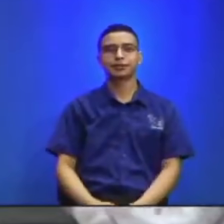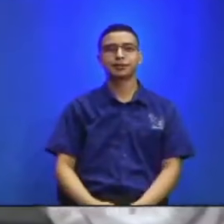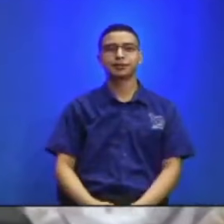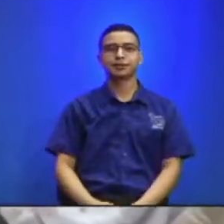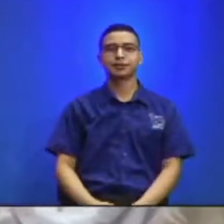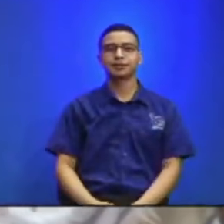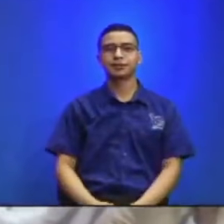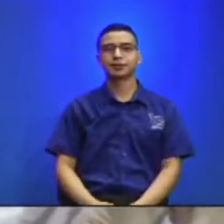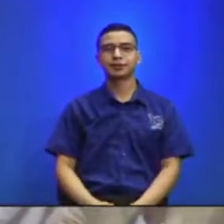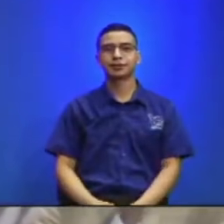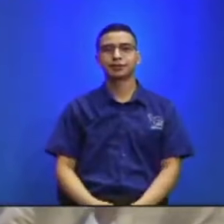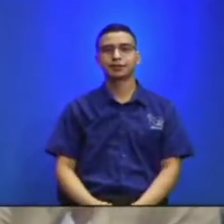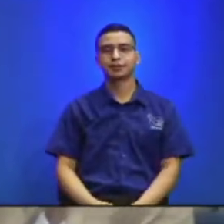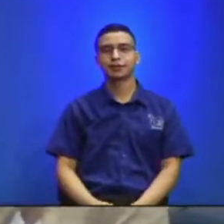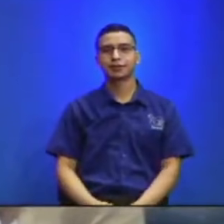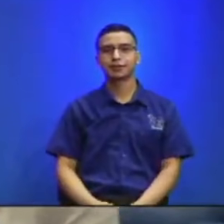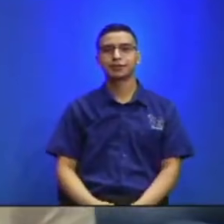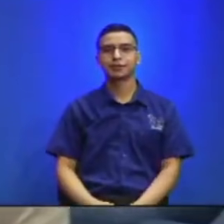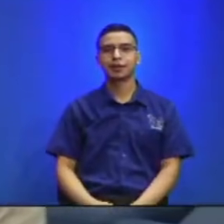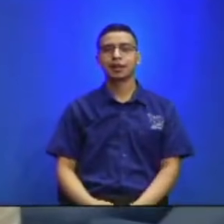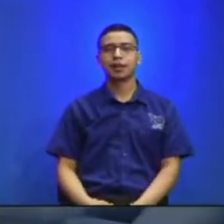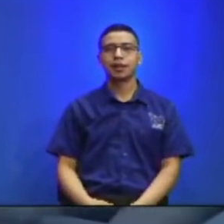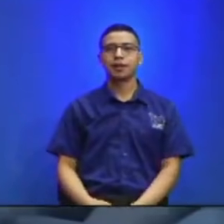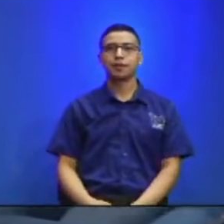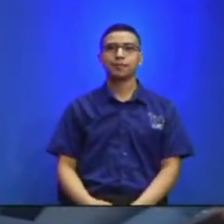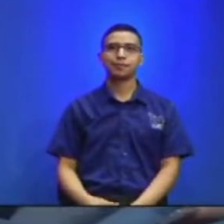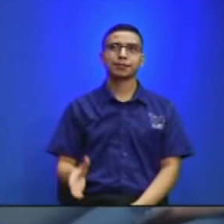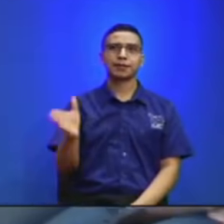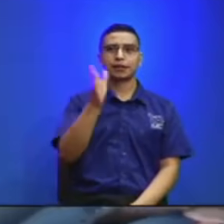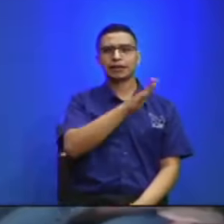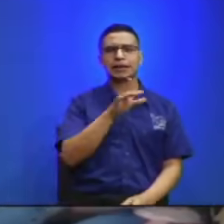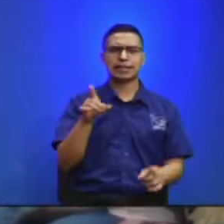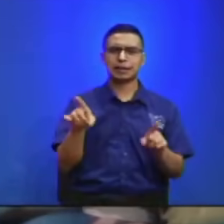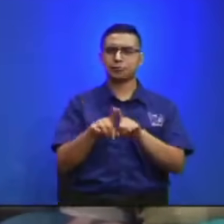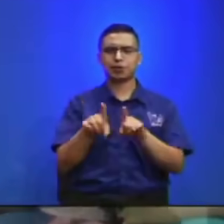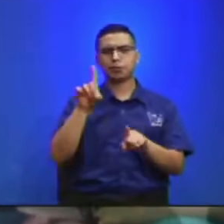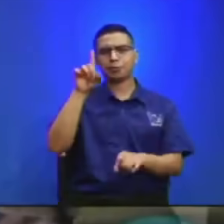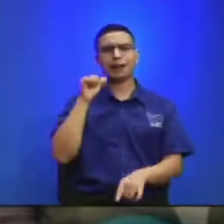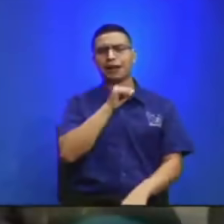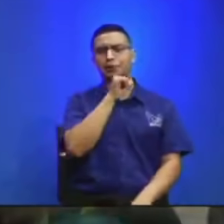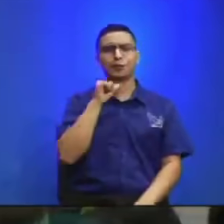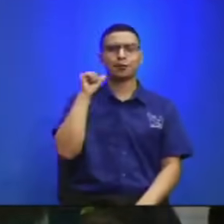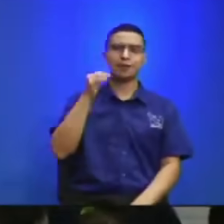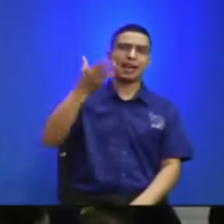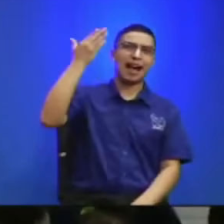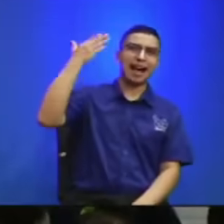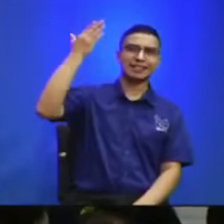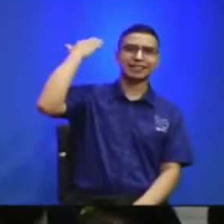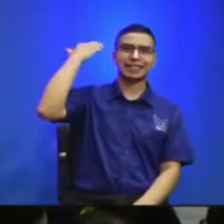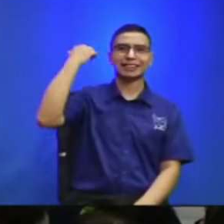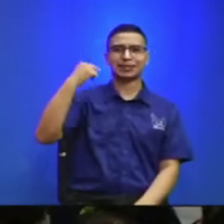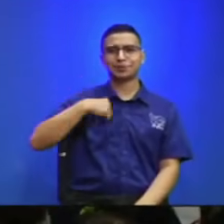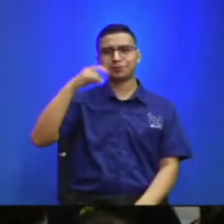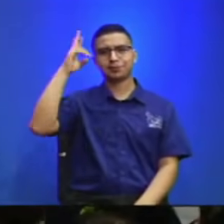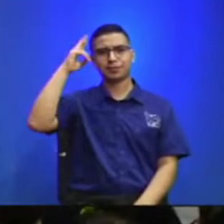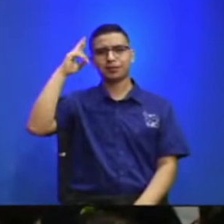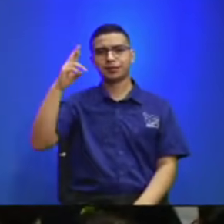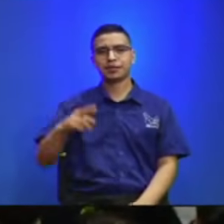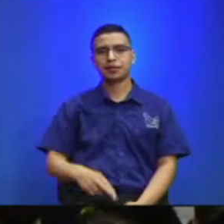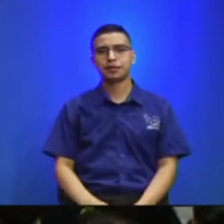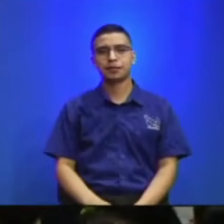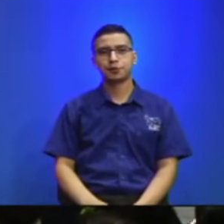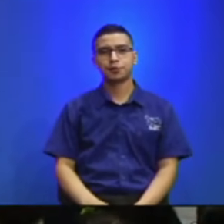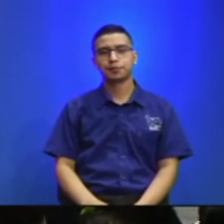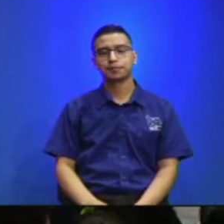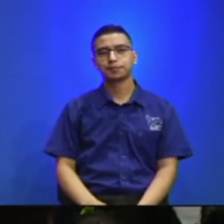como decía un himno que cantamos porque esta semana se ha estado cantando himnos de antaño pero este no es tan viejo este si lo